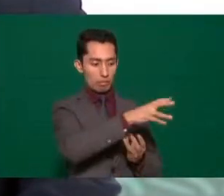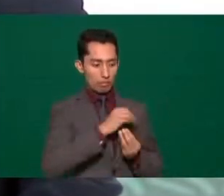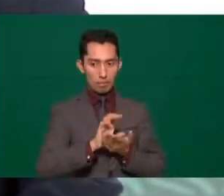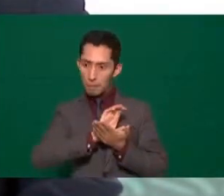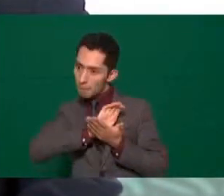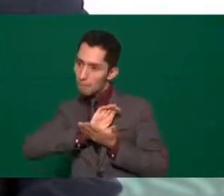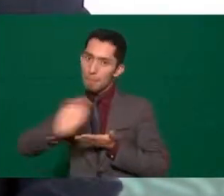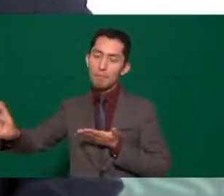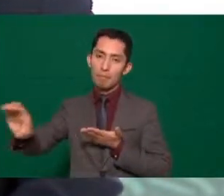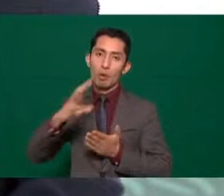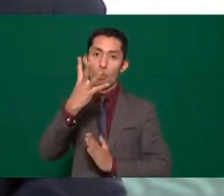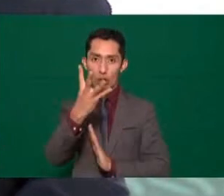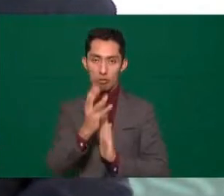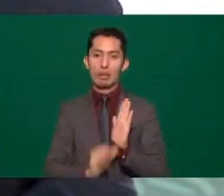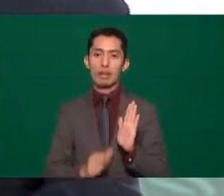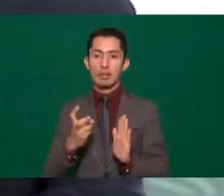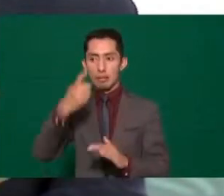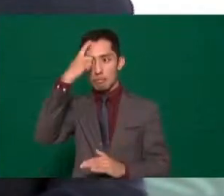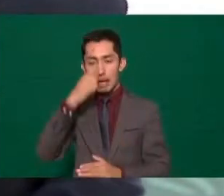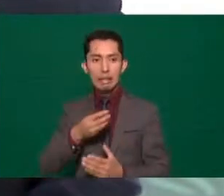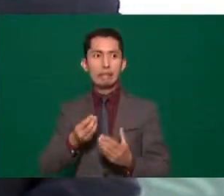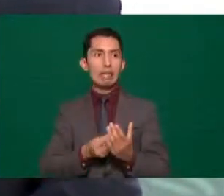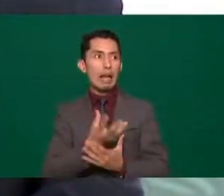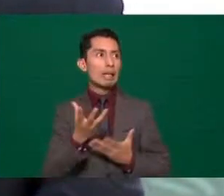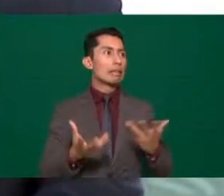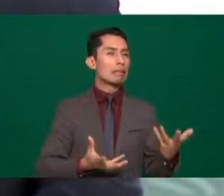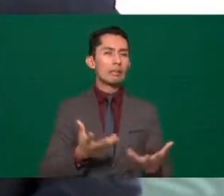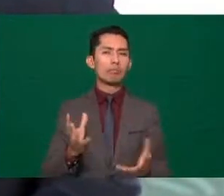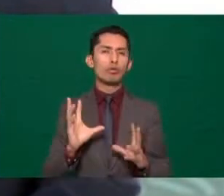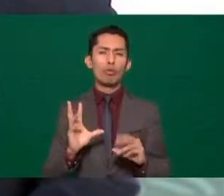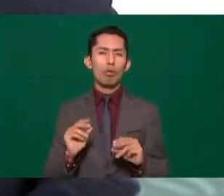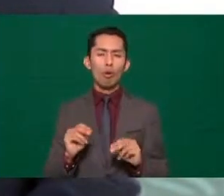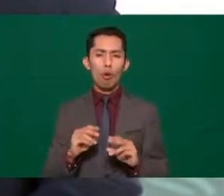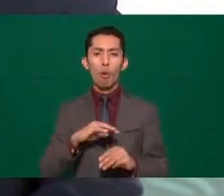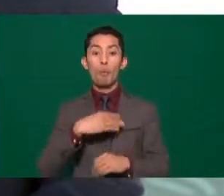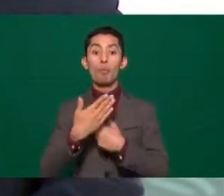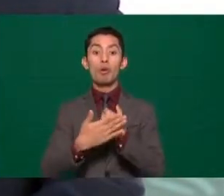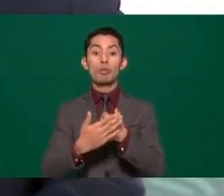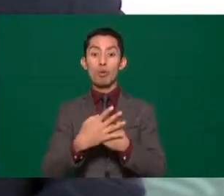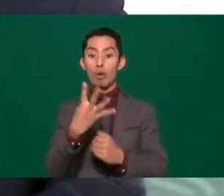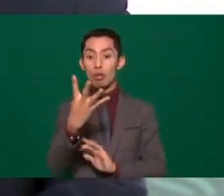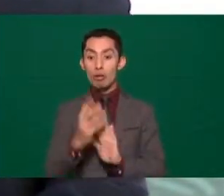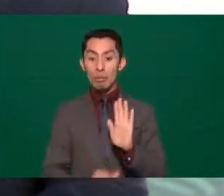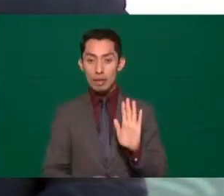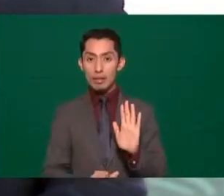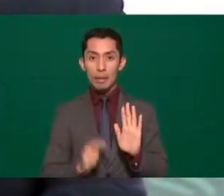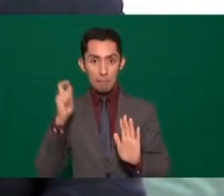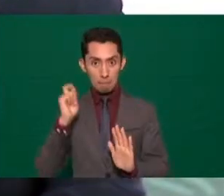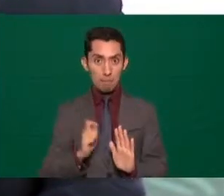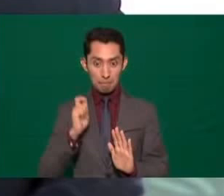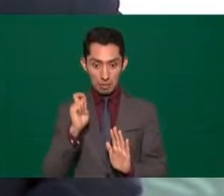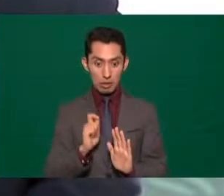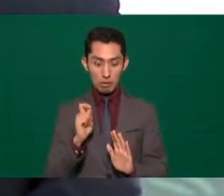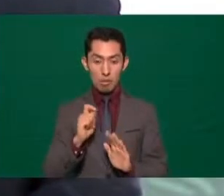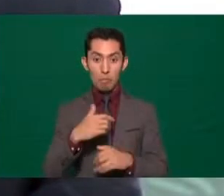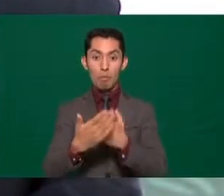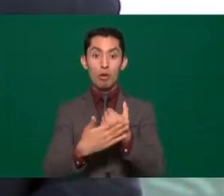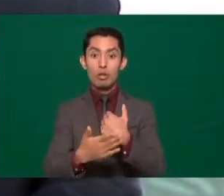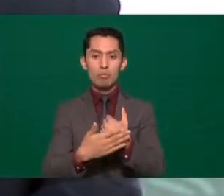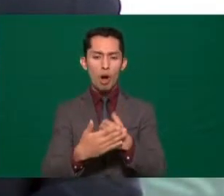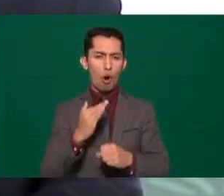saliendo, que puedan cobrar sus 4 meses de pensión y a la